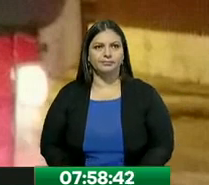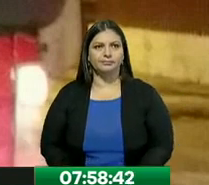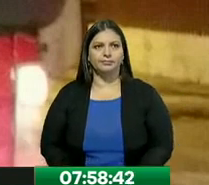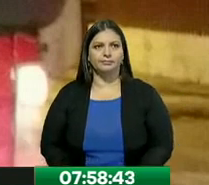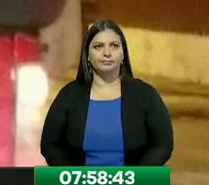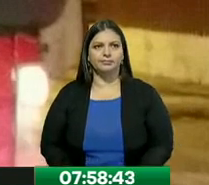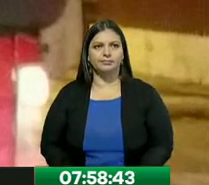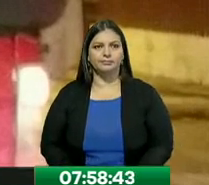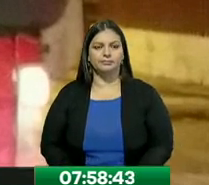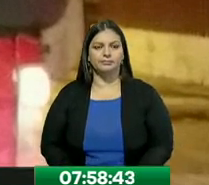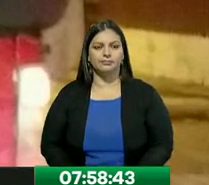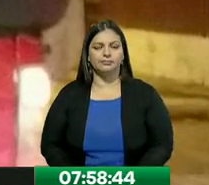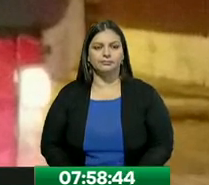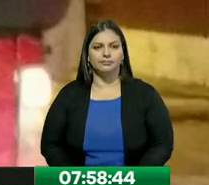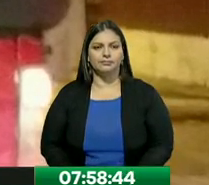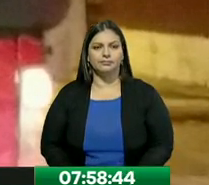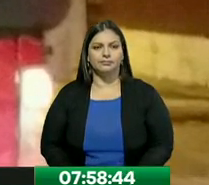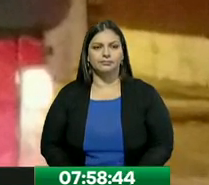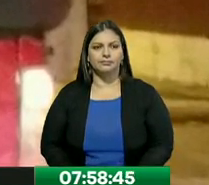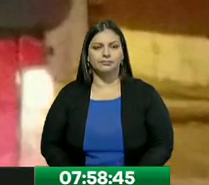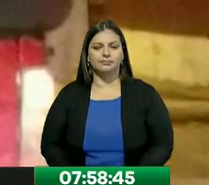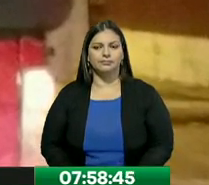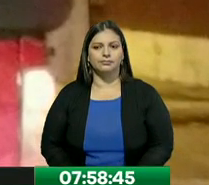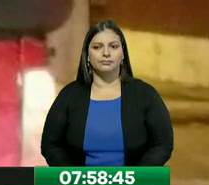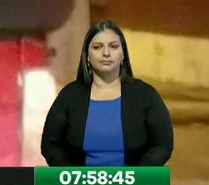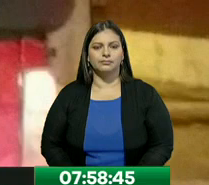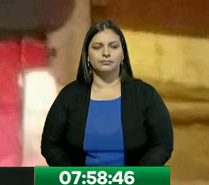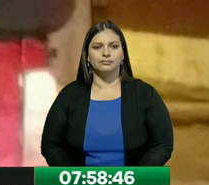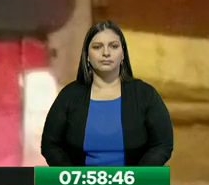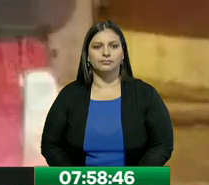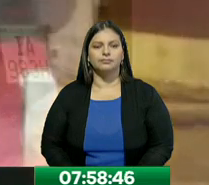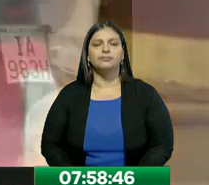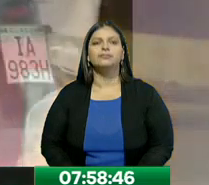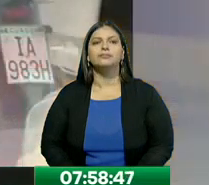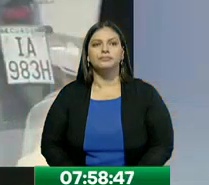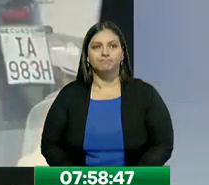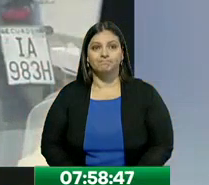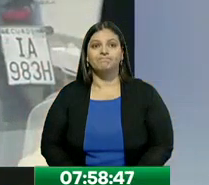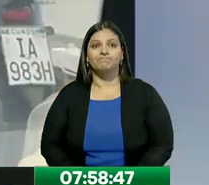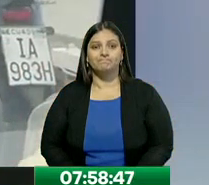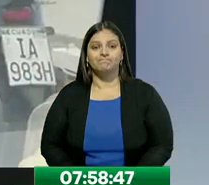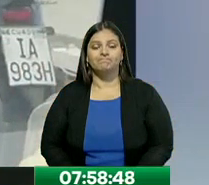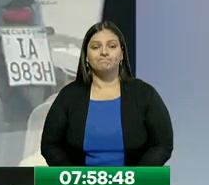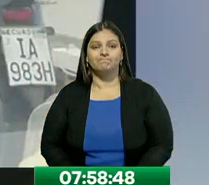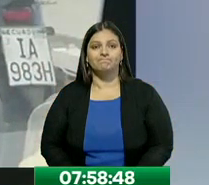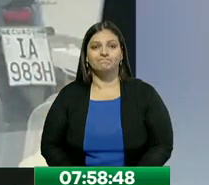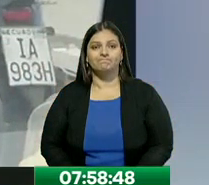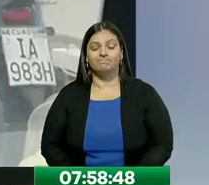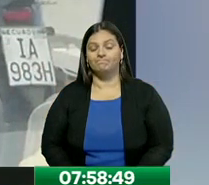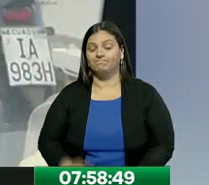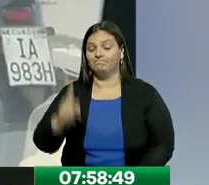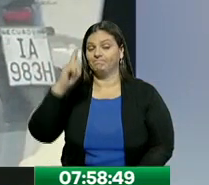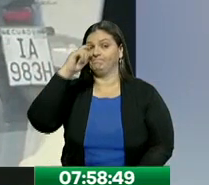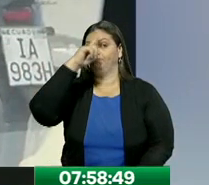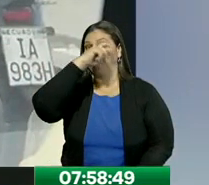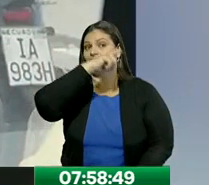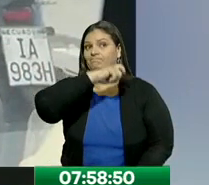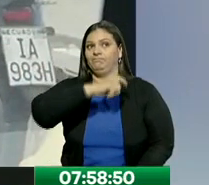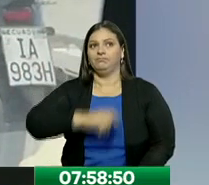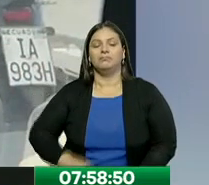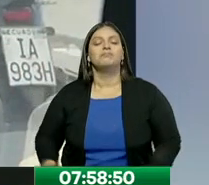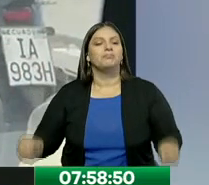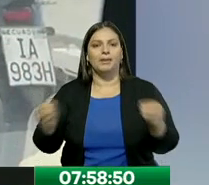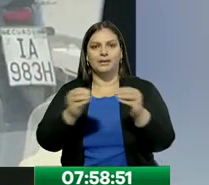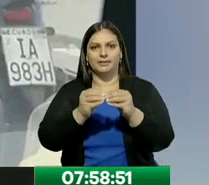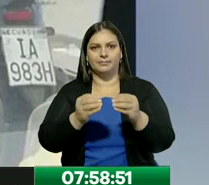Me pasa, por favor, allá el libreto, por favor. Gracias. Un pandemonio sea, indudablemente. Vamos a seguir revisando esto, vea usted.